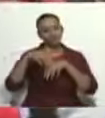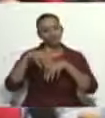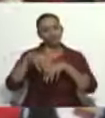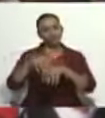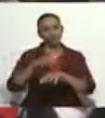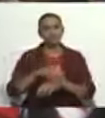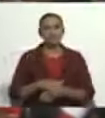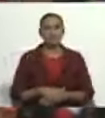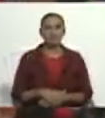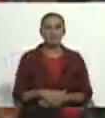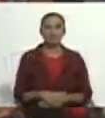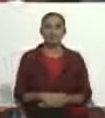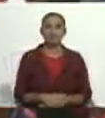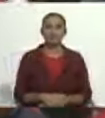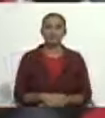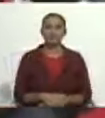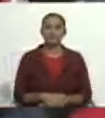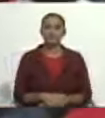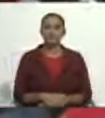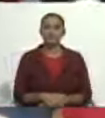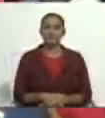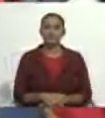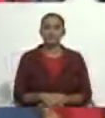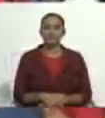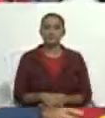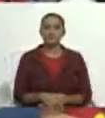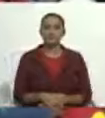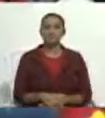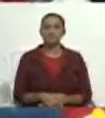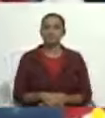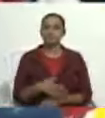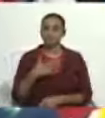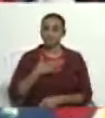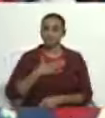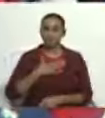¿Ah? Valió la pena manejar hasta aquí.